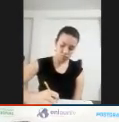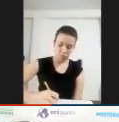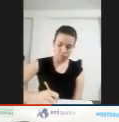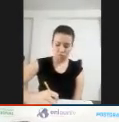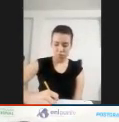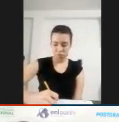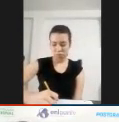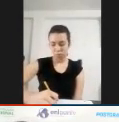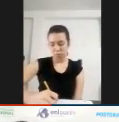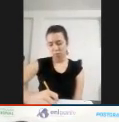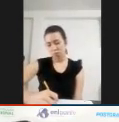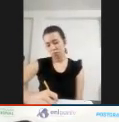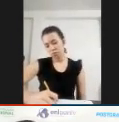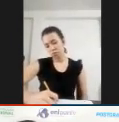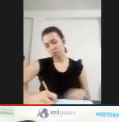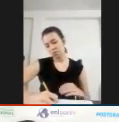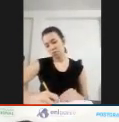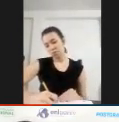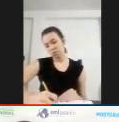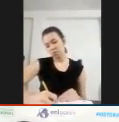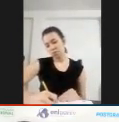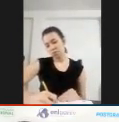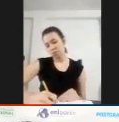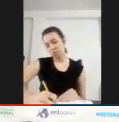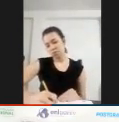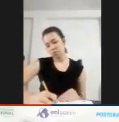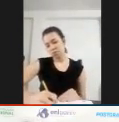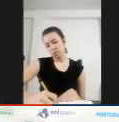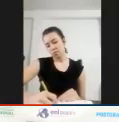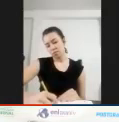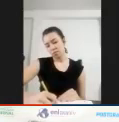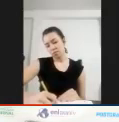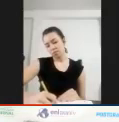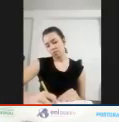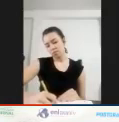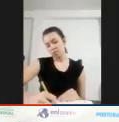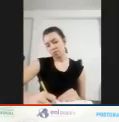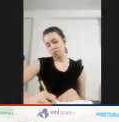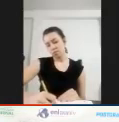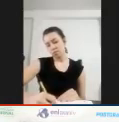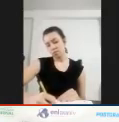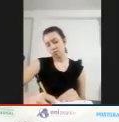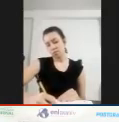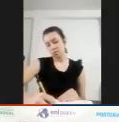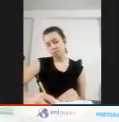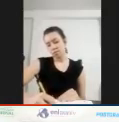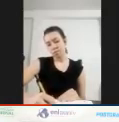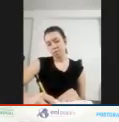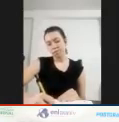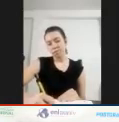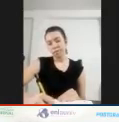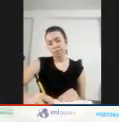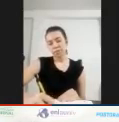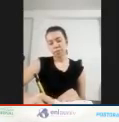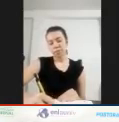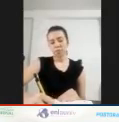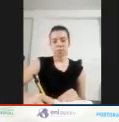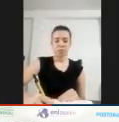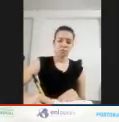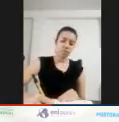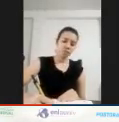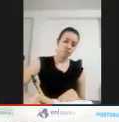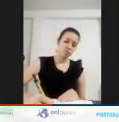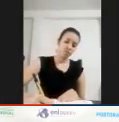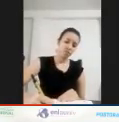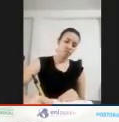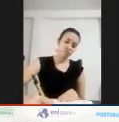el derecho privado. El otro tema de gran importancia respecto al desarrollo de la materia de derecho registral y notarial